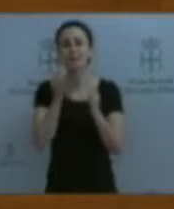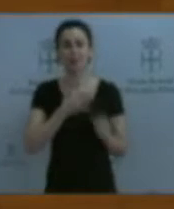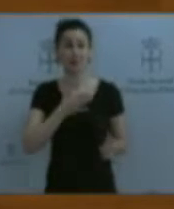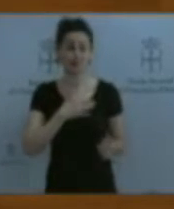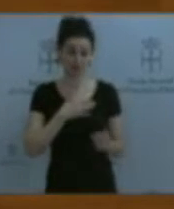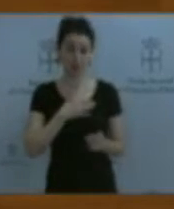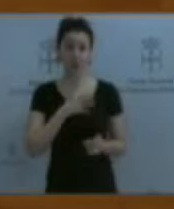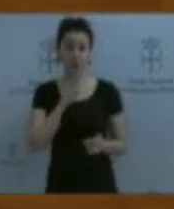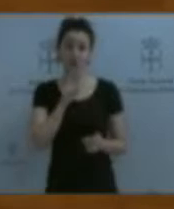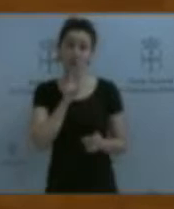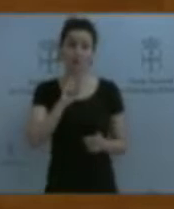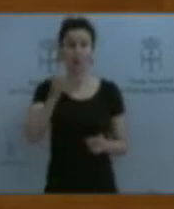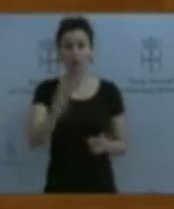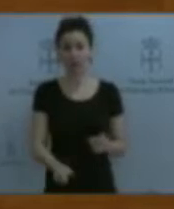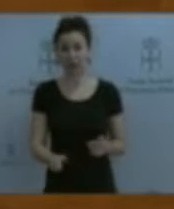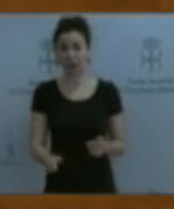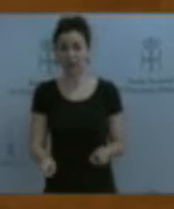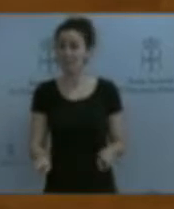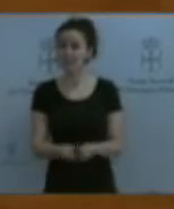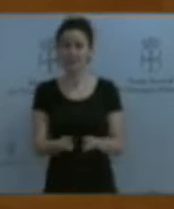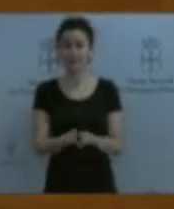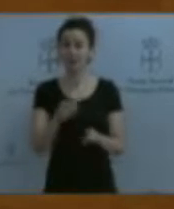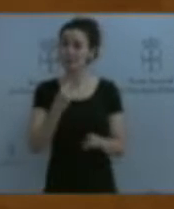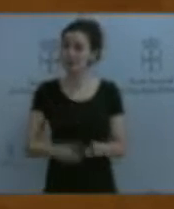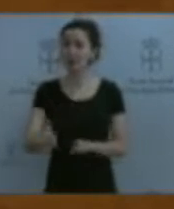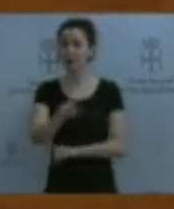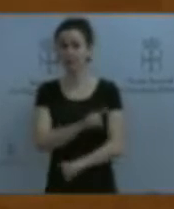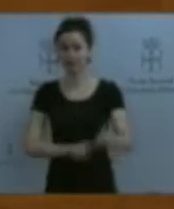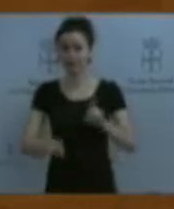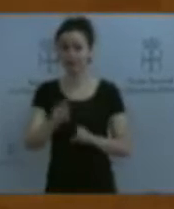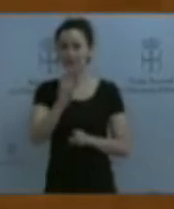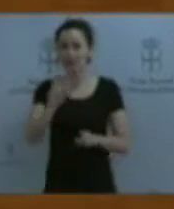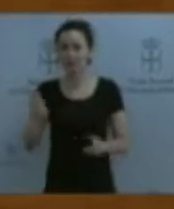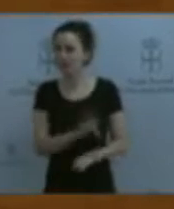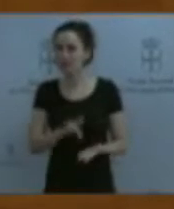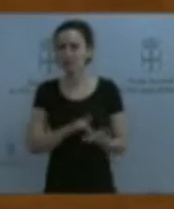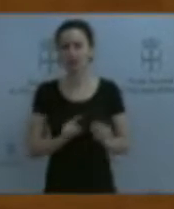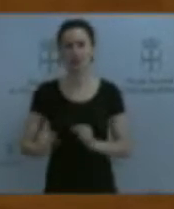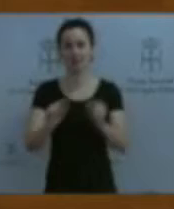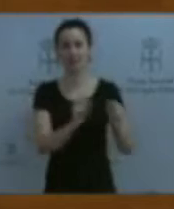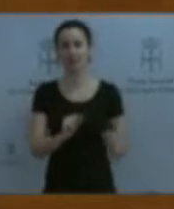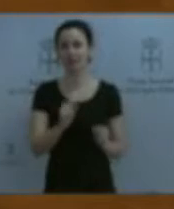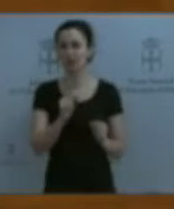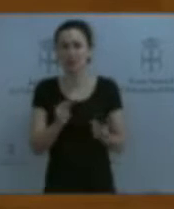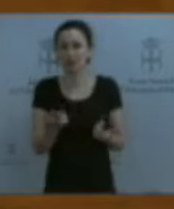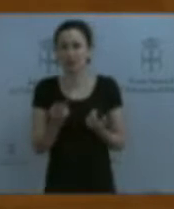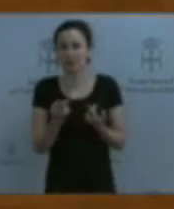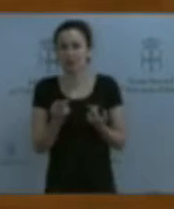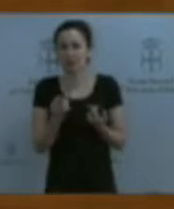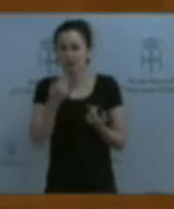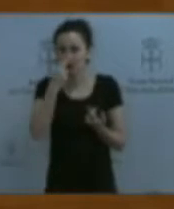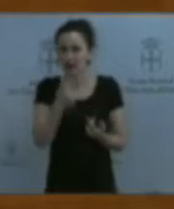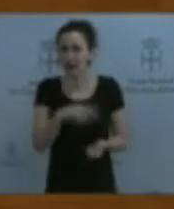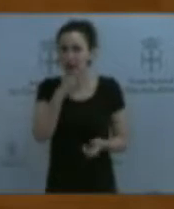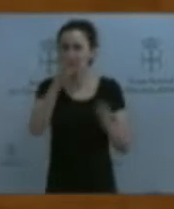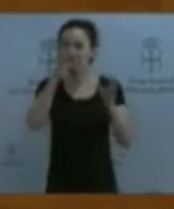testaferros. Estos son algunos de los caballos de Troya introducidos por el PP al calor de un debate legítimo y necesario, el de la reforma fiscal, y alrededor de